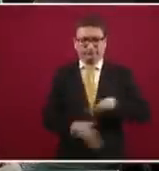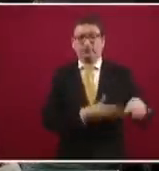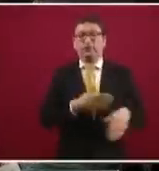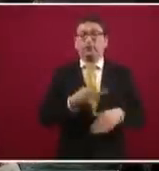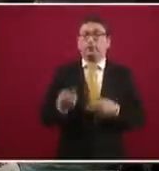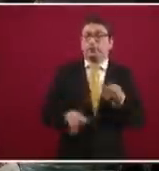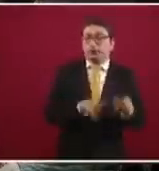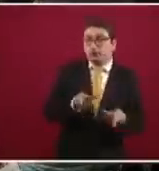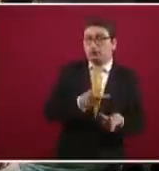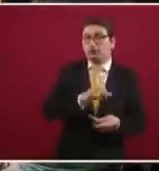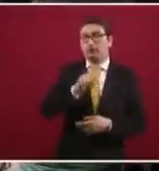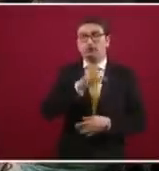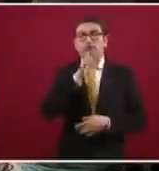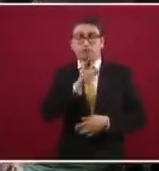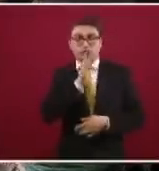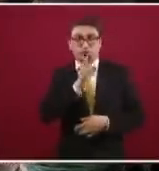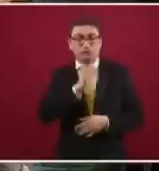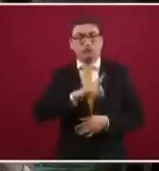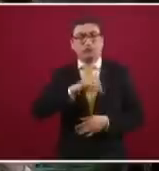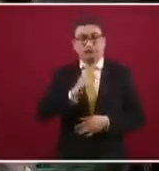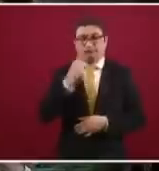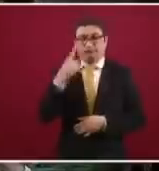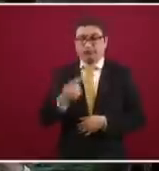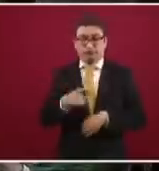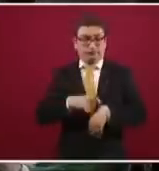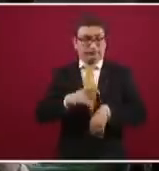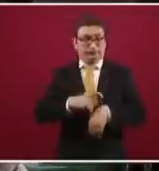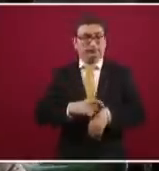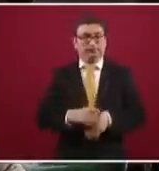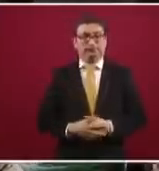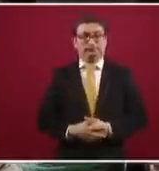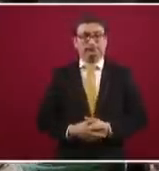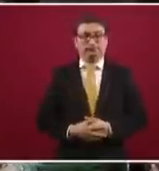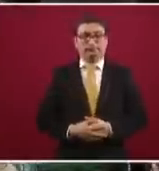ir, no vamos a tardar mucho. A ver.